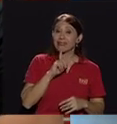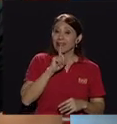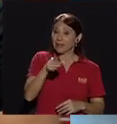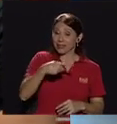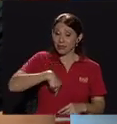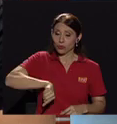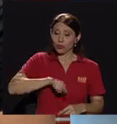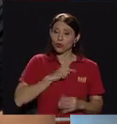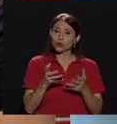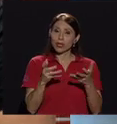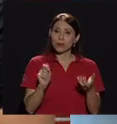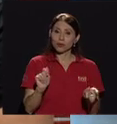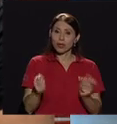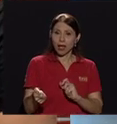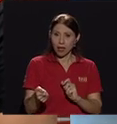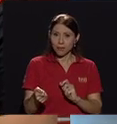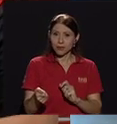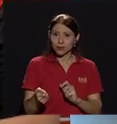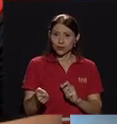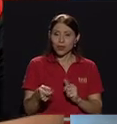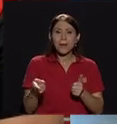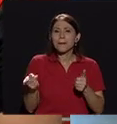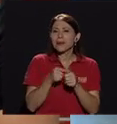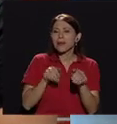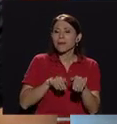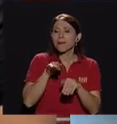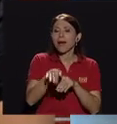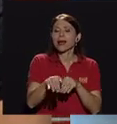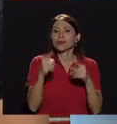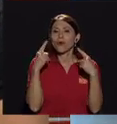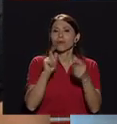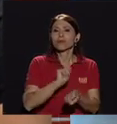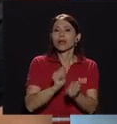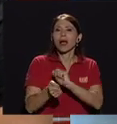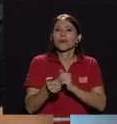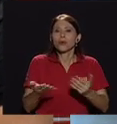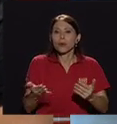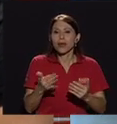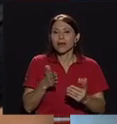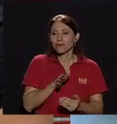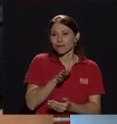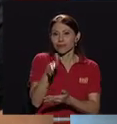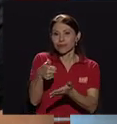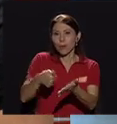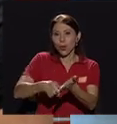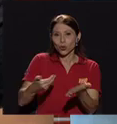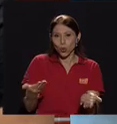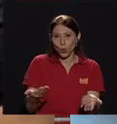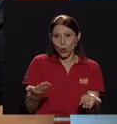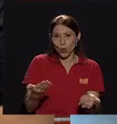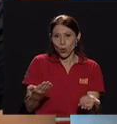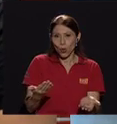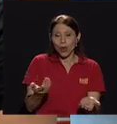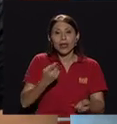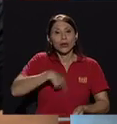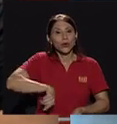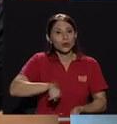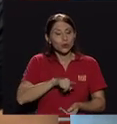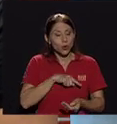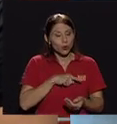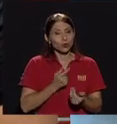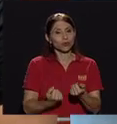población queremos cambios, el primer paso al cambio es el voto, ¿verdad? Apostamos por